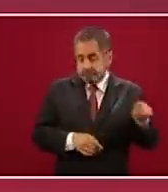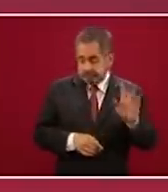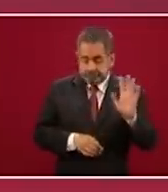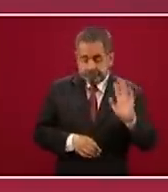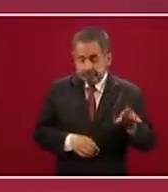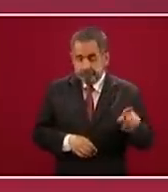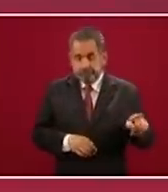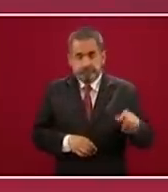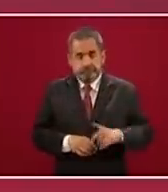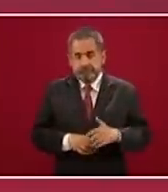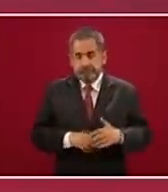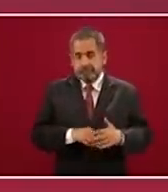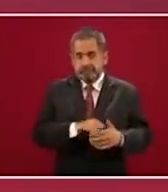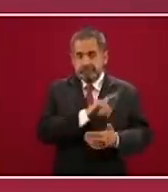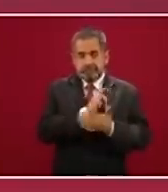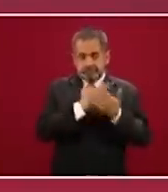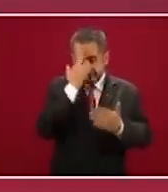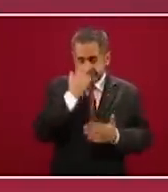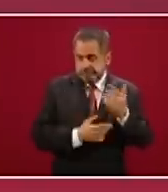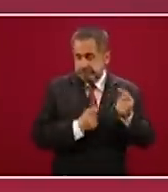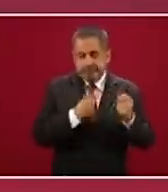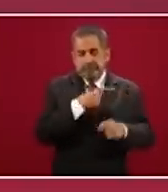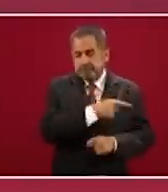de delincuentes de cuello blanco,